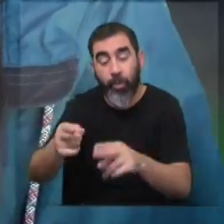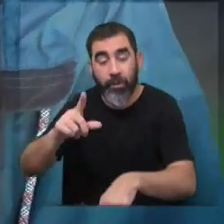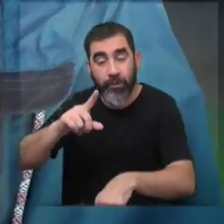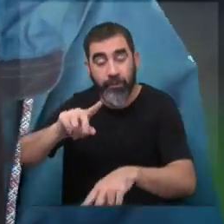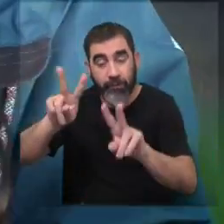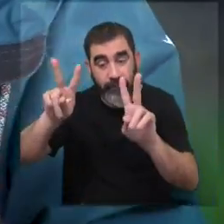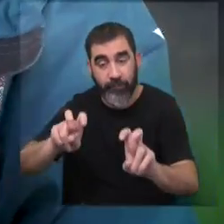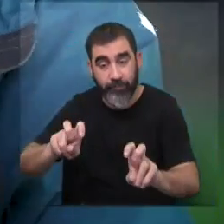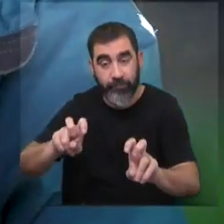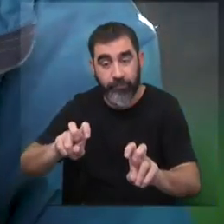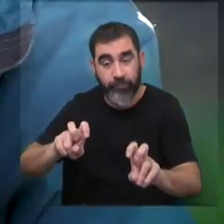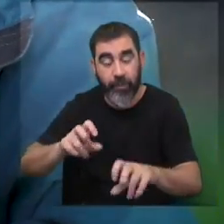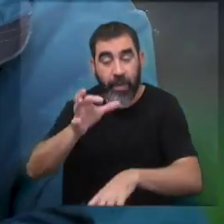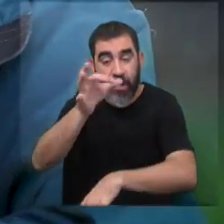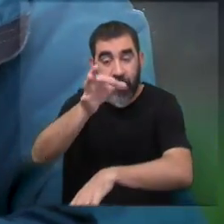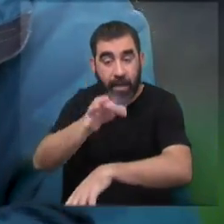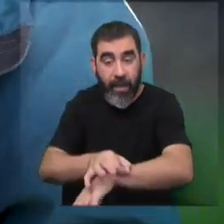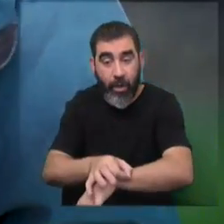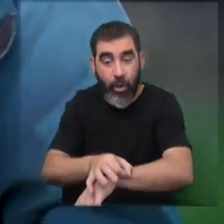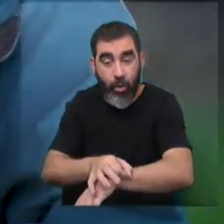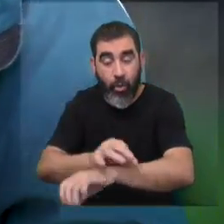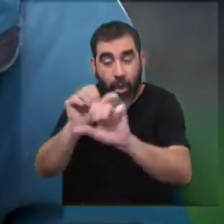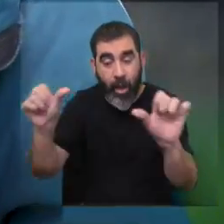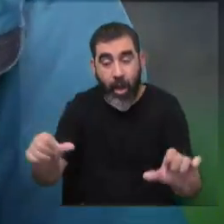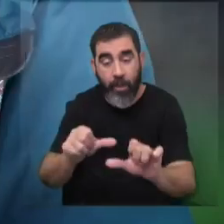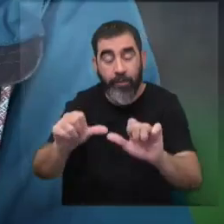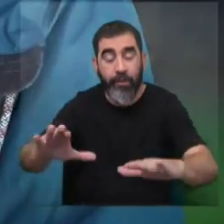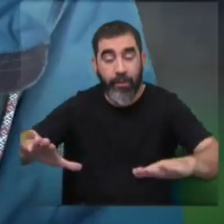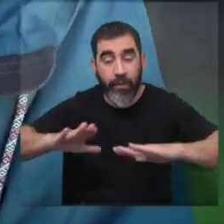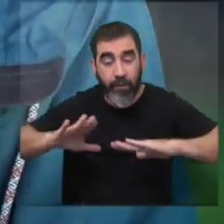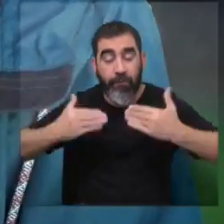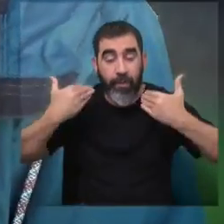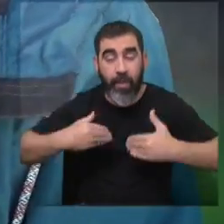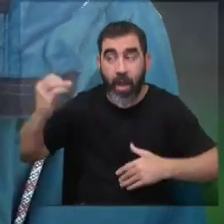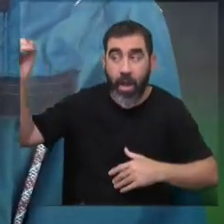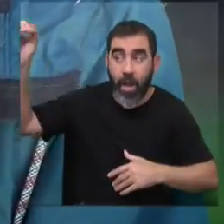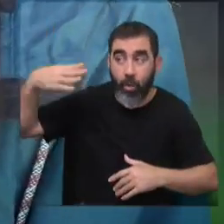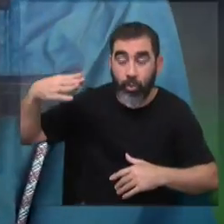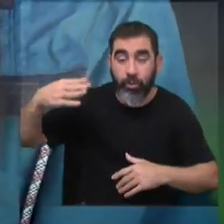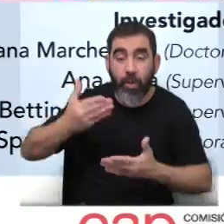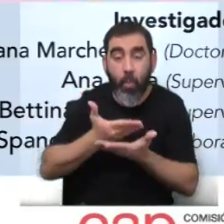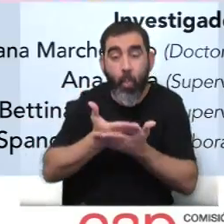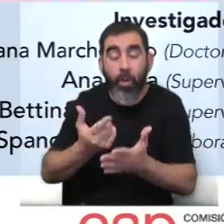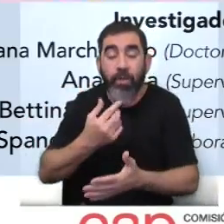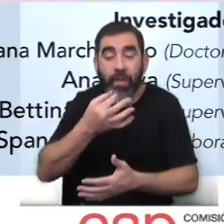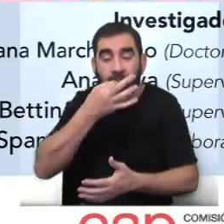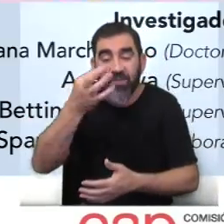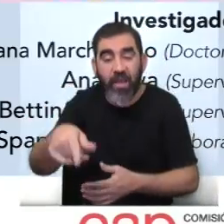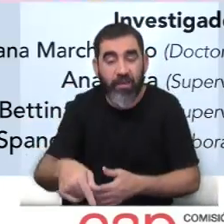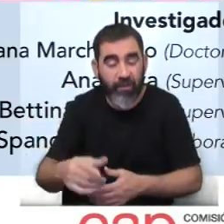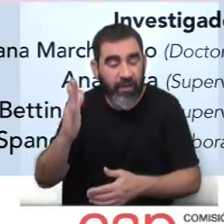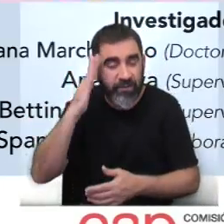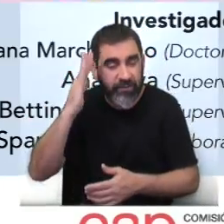implica usar relojes que miden la actividad física y la luz y ceder muestras de saliva para ver los